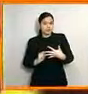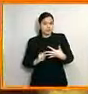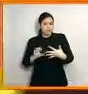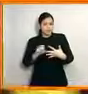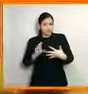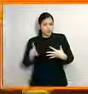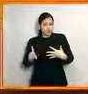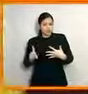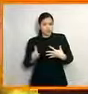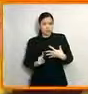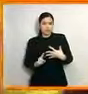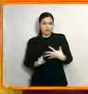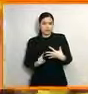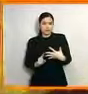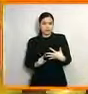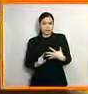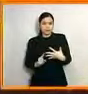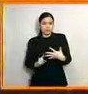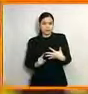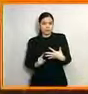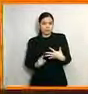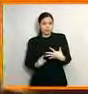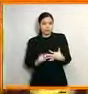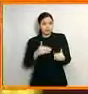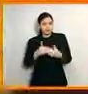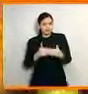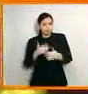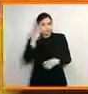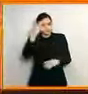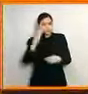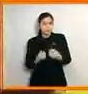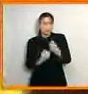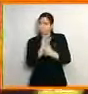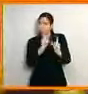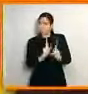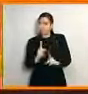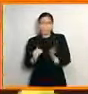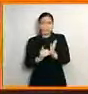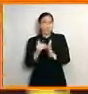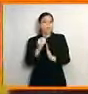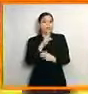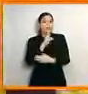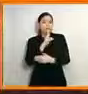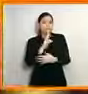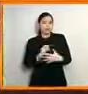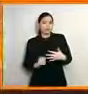01. Cuarto número seleccionado, más cerca de conocer el nuevo millonario de Honduras.